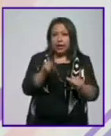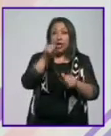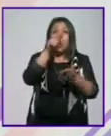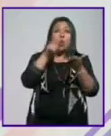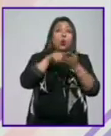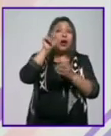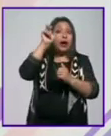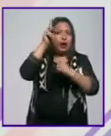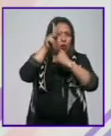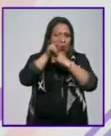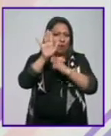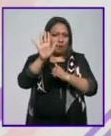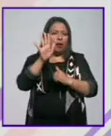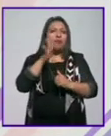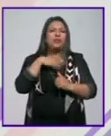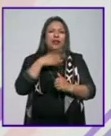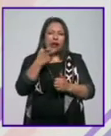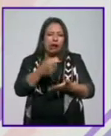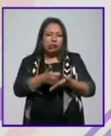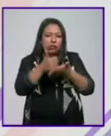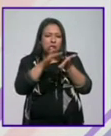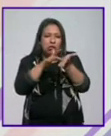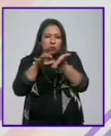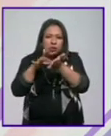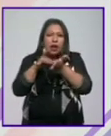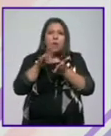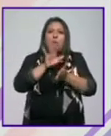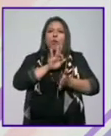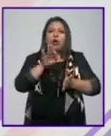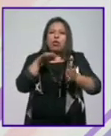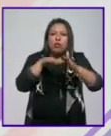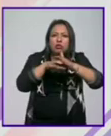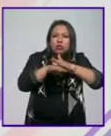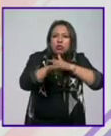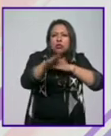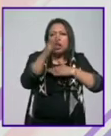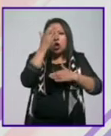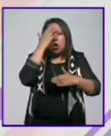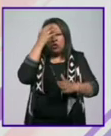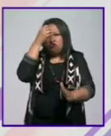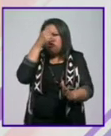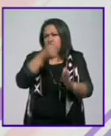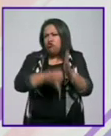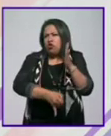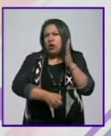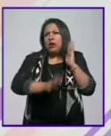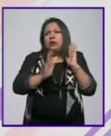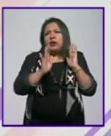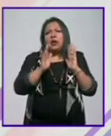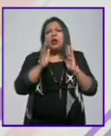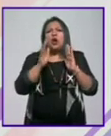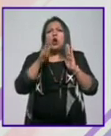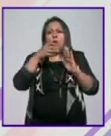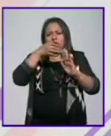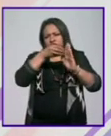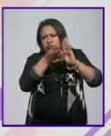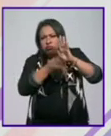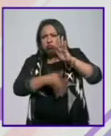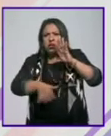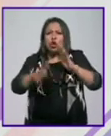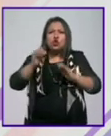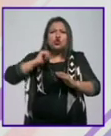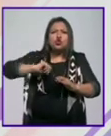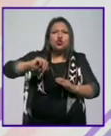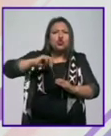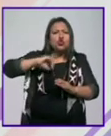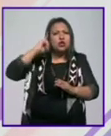Europa, con esas herramientas me he podido meter profundamente en lo que es la raíz autóctona,